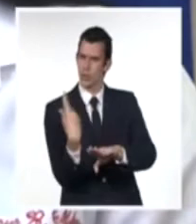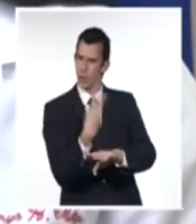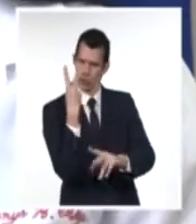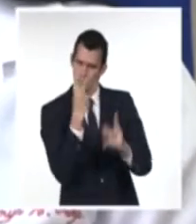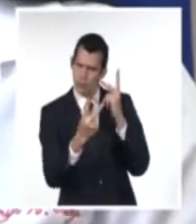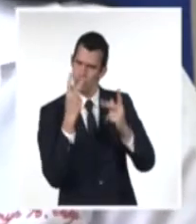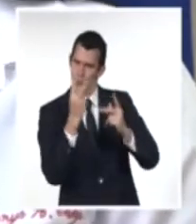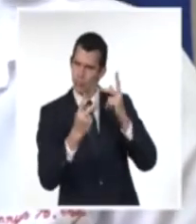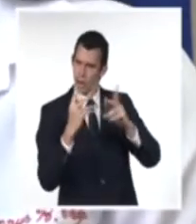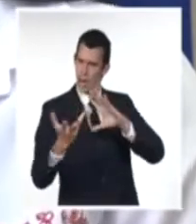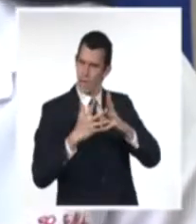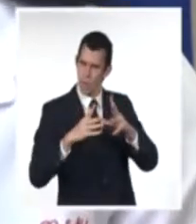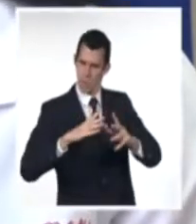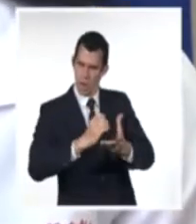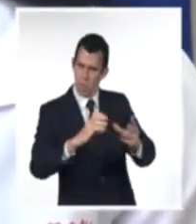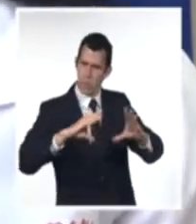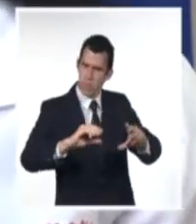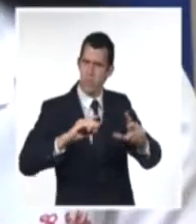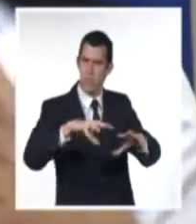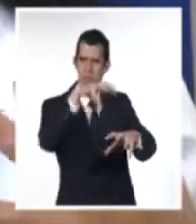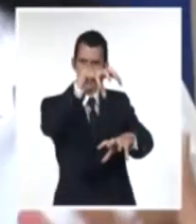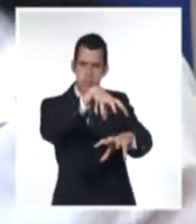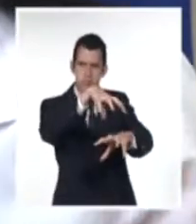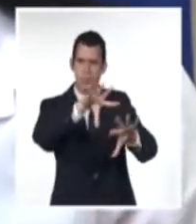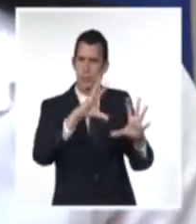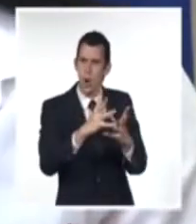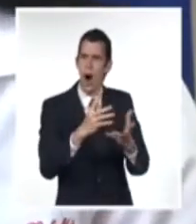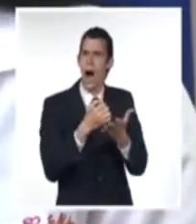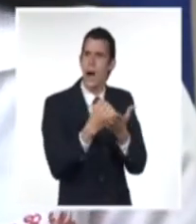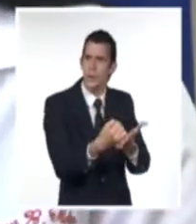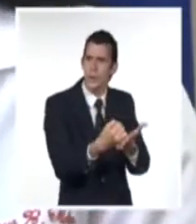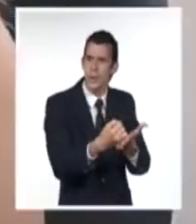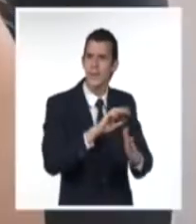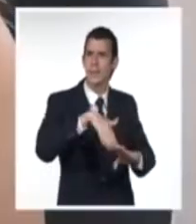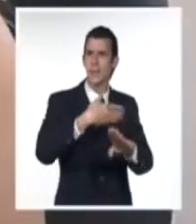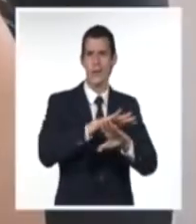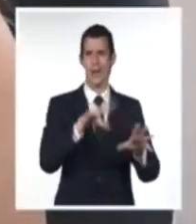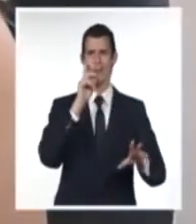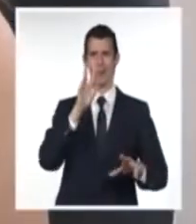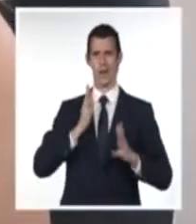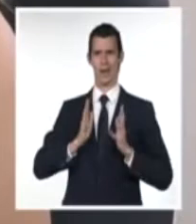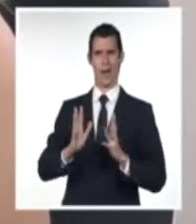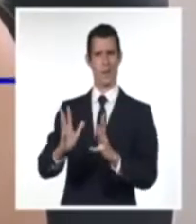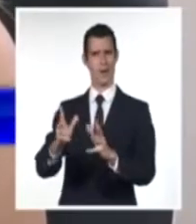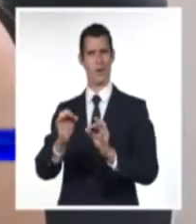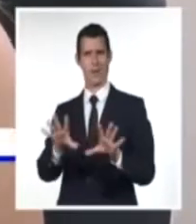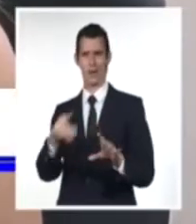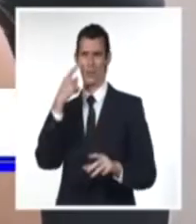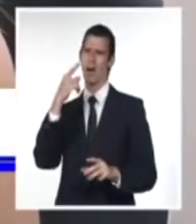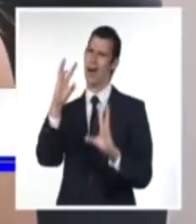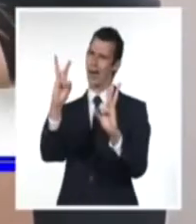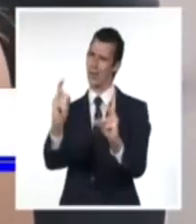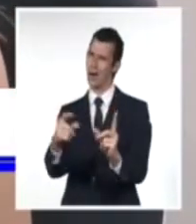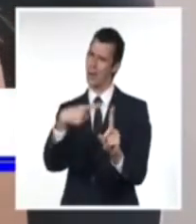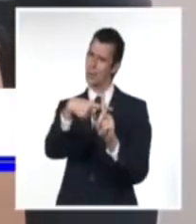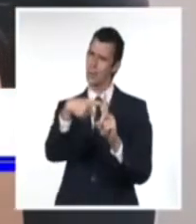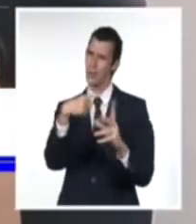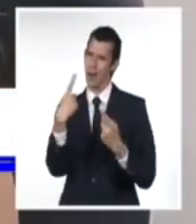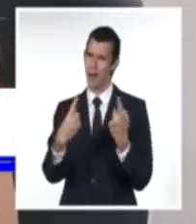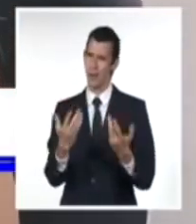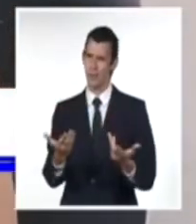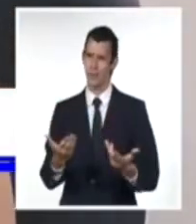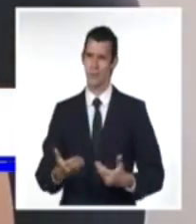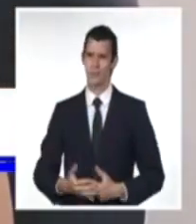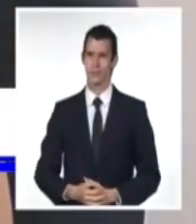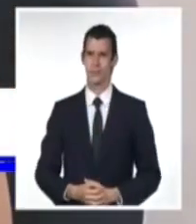bueno. Y entonces, bueno, uno ve resultados como tal. Comencé hace como un mes y medio aquí, pero cuando llegué,